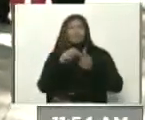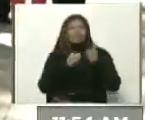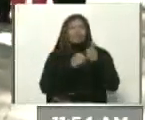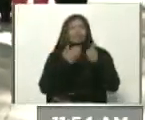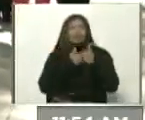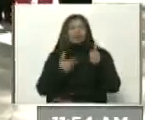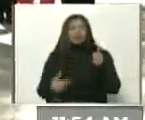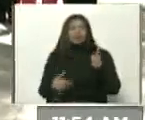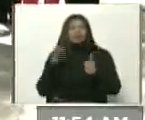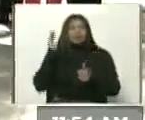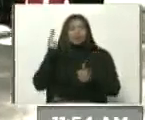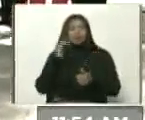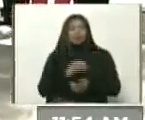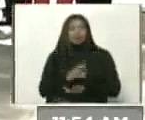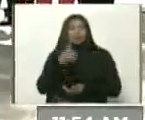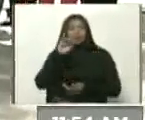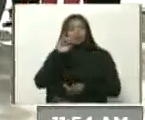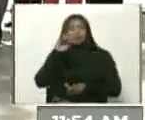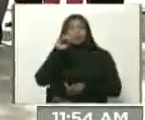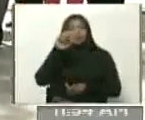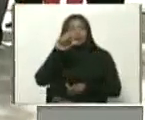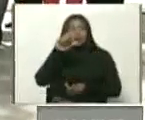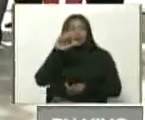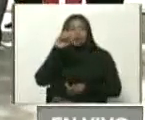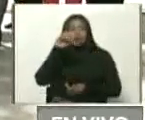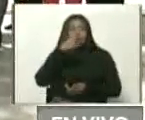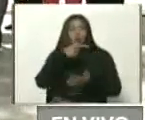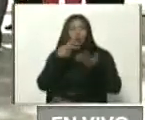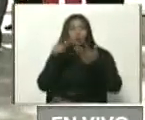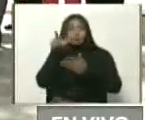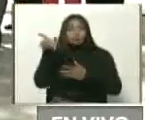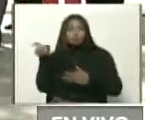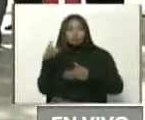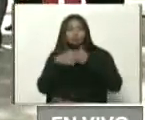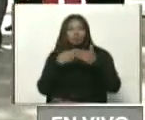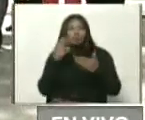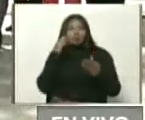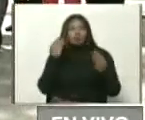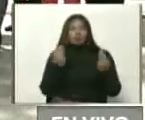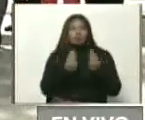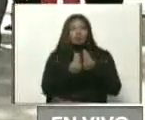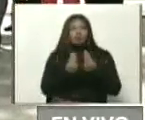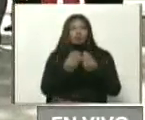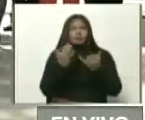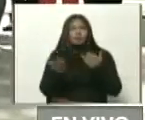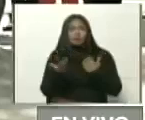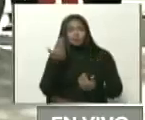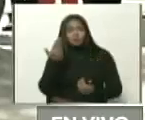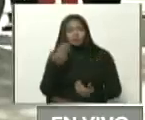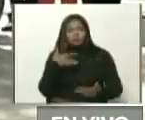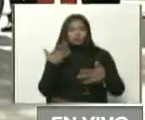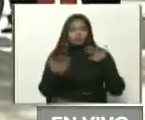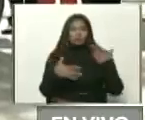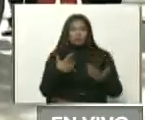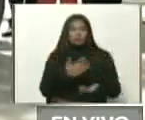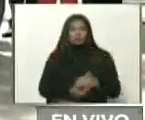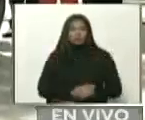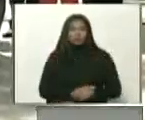de la Asamblea Nacional, Hidalgo Bolívar, y otras autoridades quienes también están acompañando este importante evento.